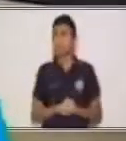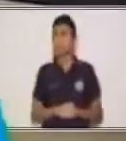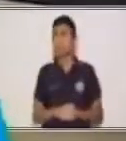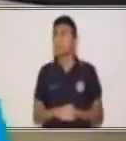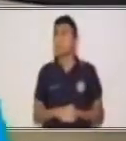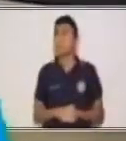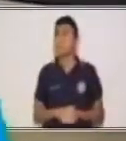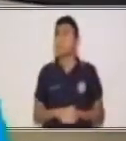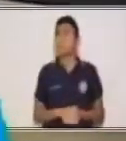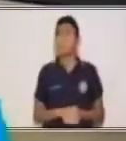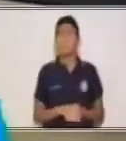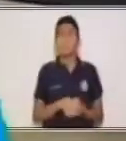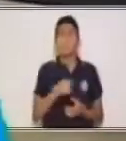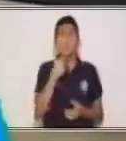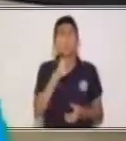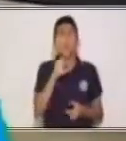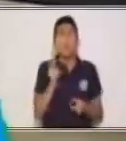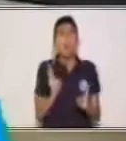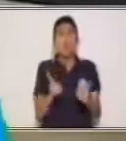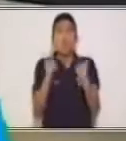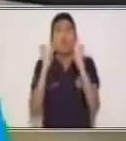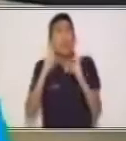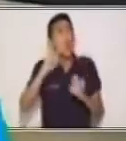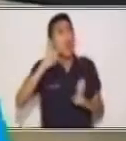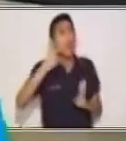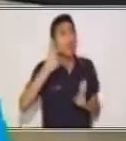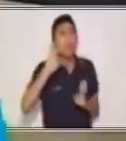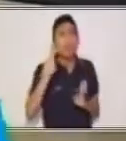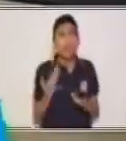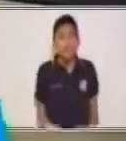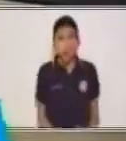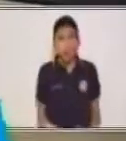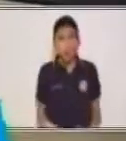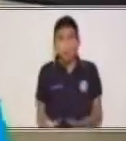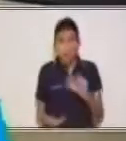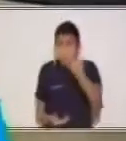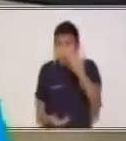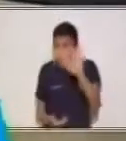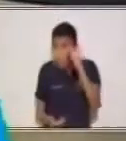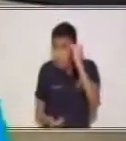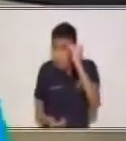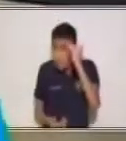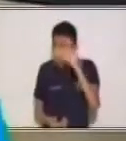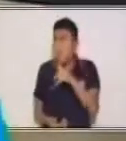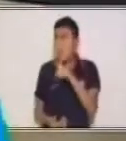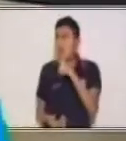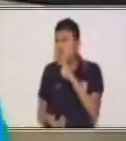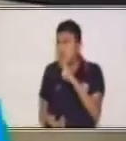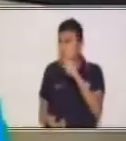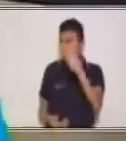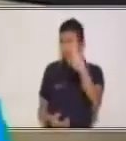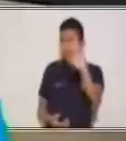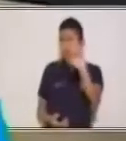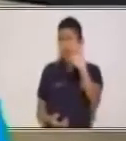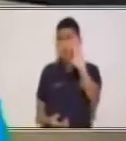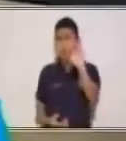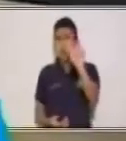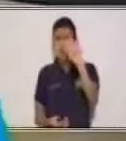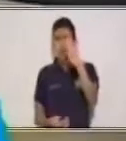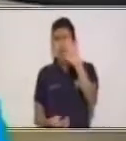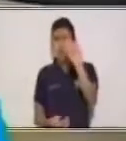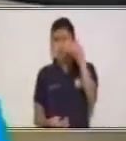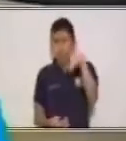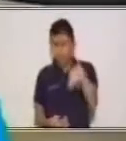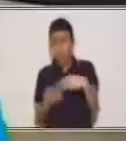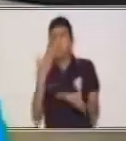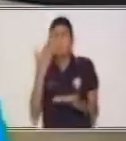la oración dice, robaron la tienda. ¿Ustedes saben a quién se referirá? Aunque